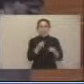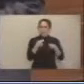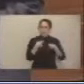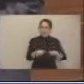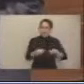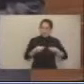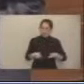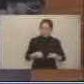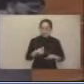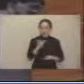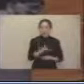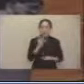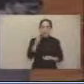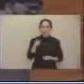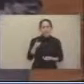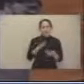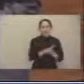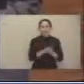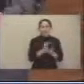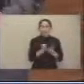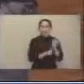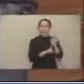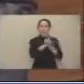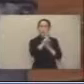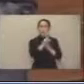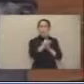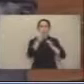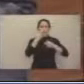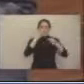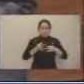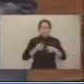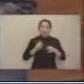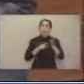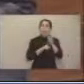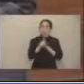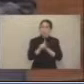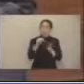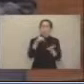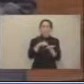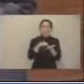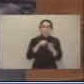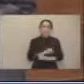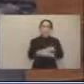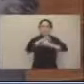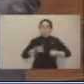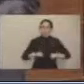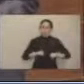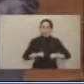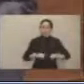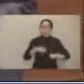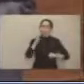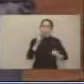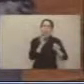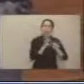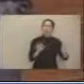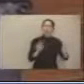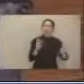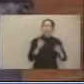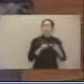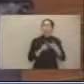usted se jacta de hablar de progresividad y resulta que hemos reforzado la progresividad del impuesto Porque no solo la formal sino la